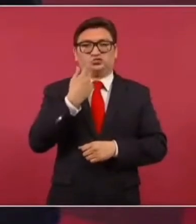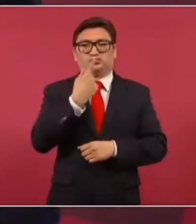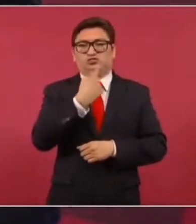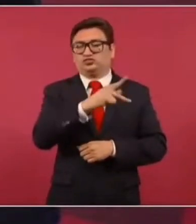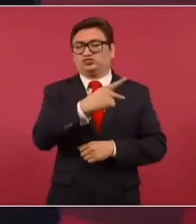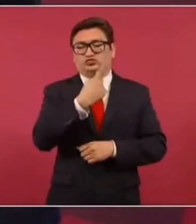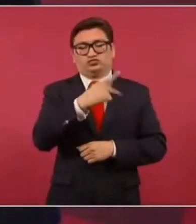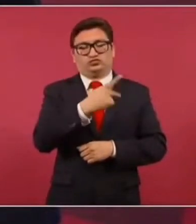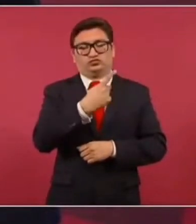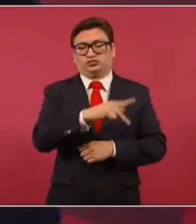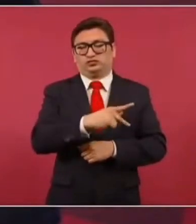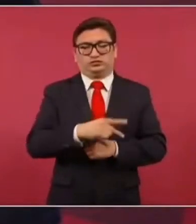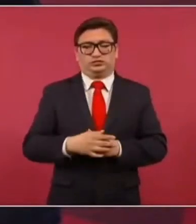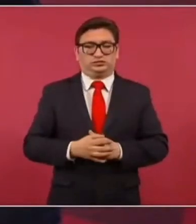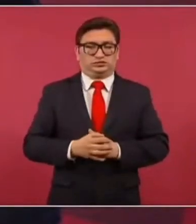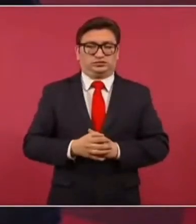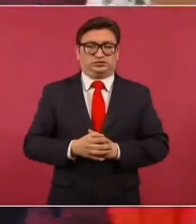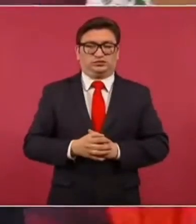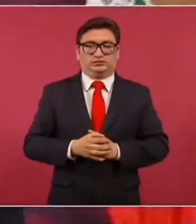arraigado